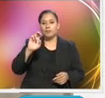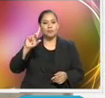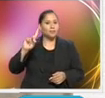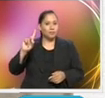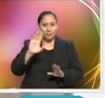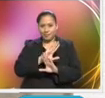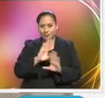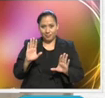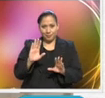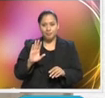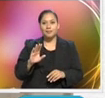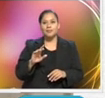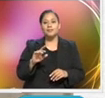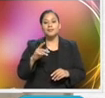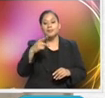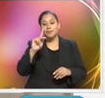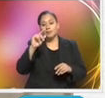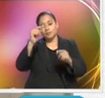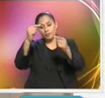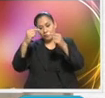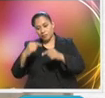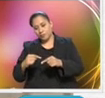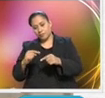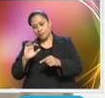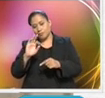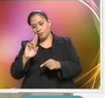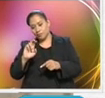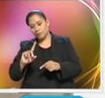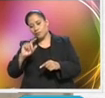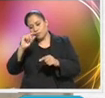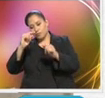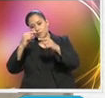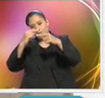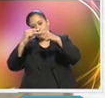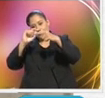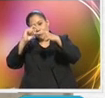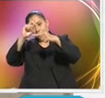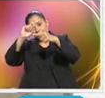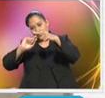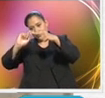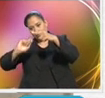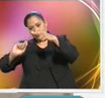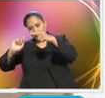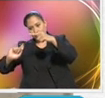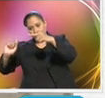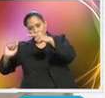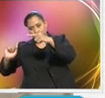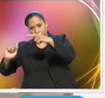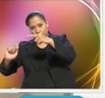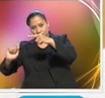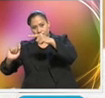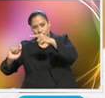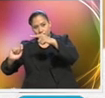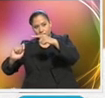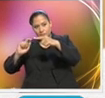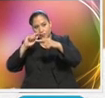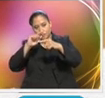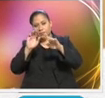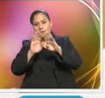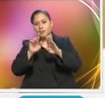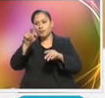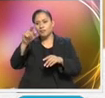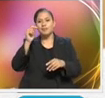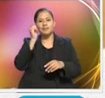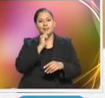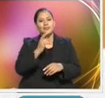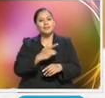y lo hacía hacia abajo. Y eso va a ser muy notable en muchos escritos, y aquí lo que nos va a representar son estos momentos